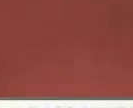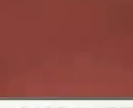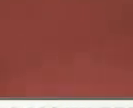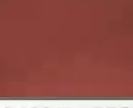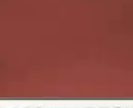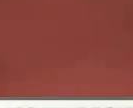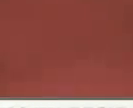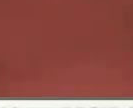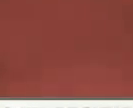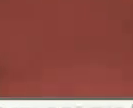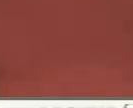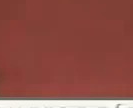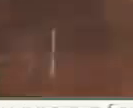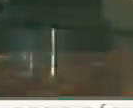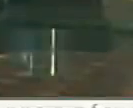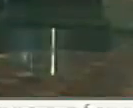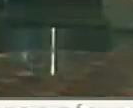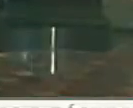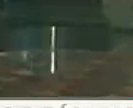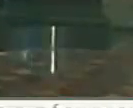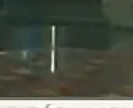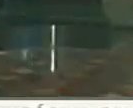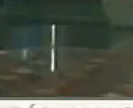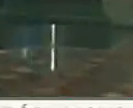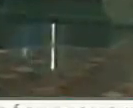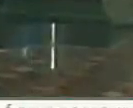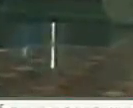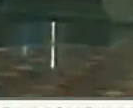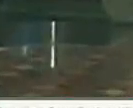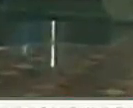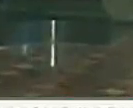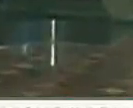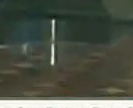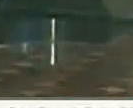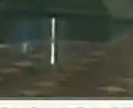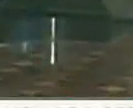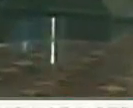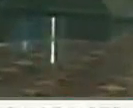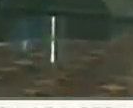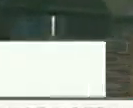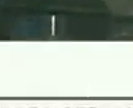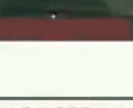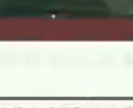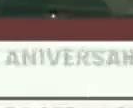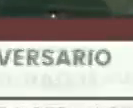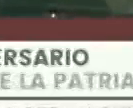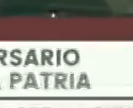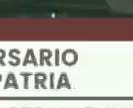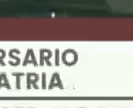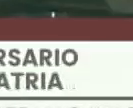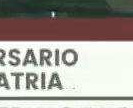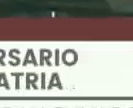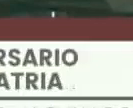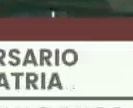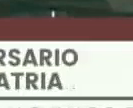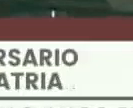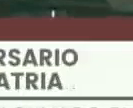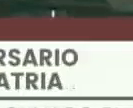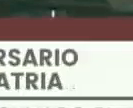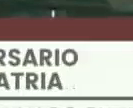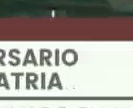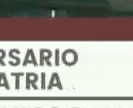bienvenidas todas y todos. Agradecemos que nos acompañen en esta primera sesión conmemorativa del